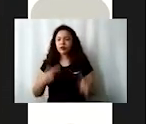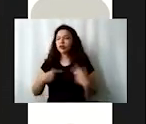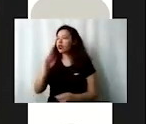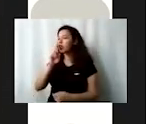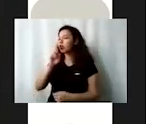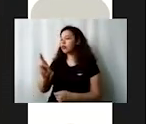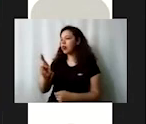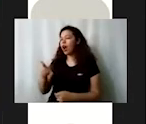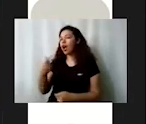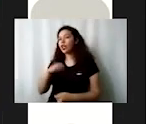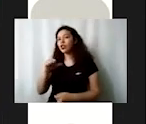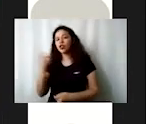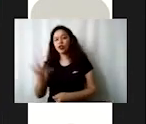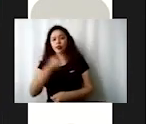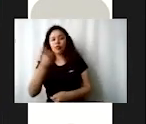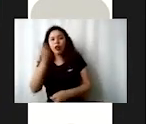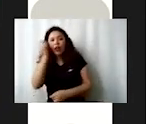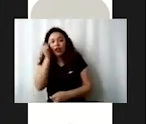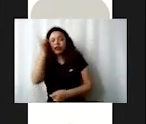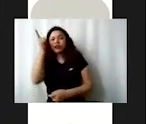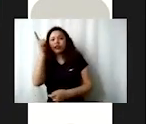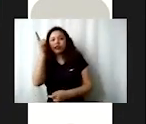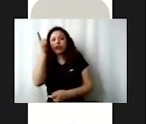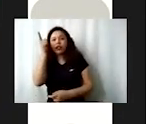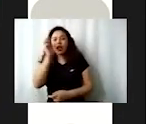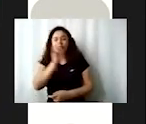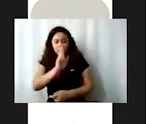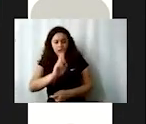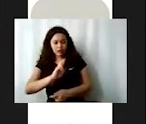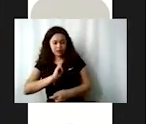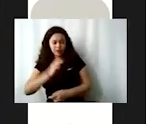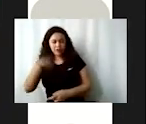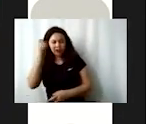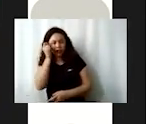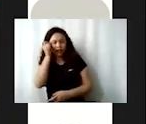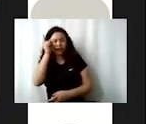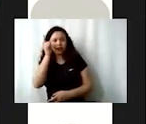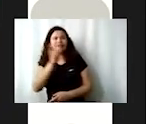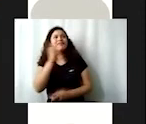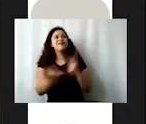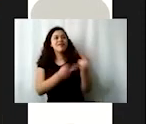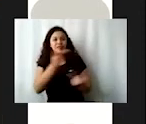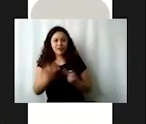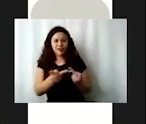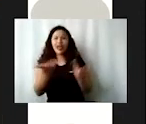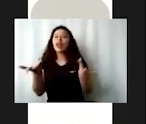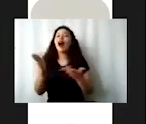planteas otra que surge a partir de esa respuesta. ¿Me explico? Y aunado a